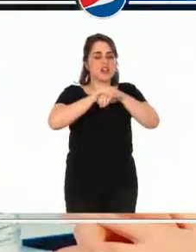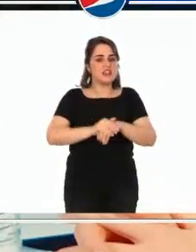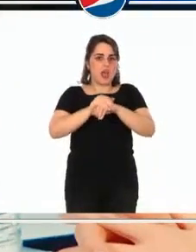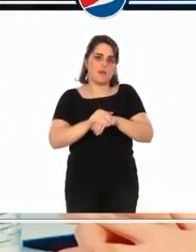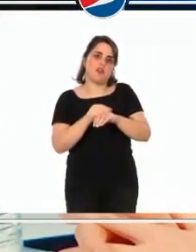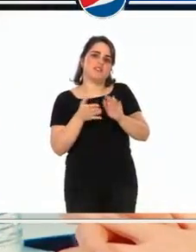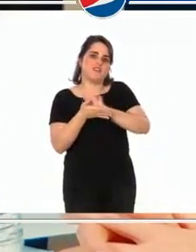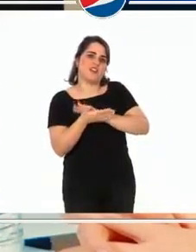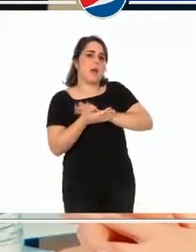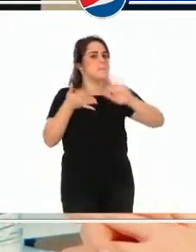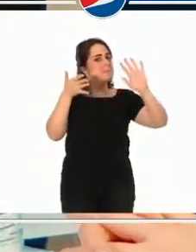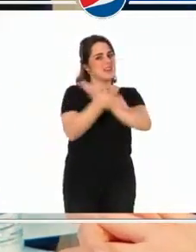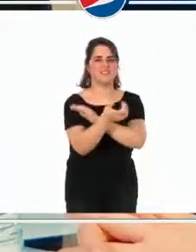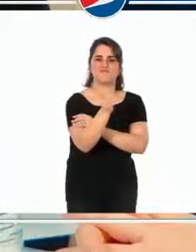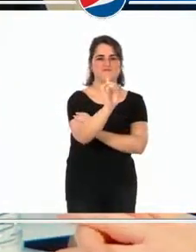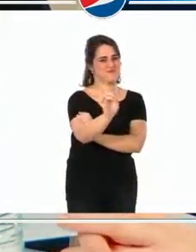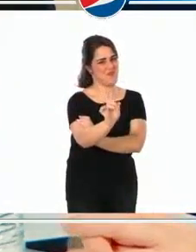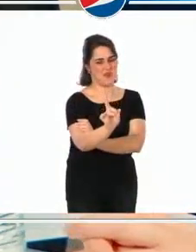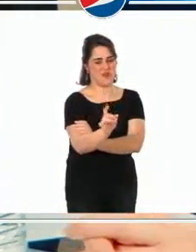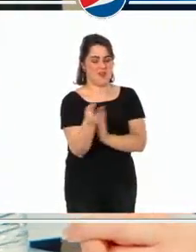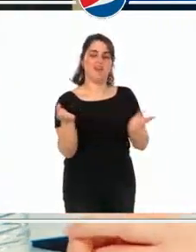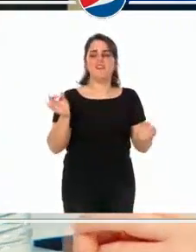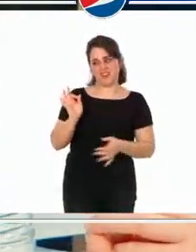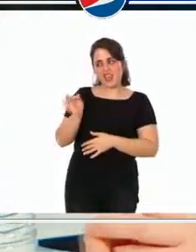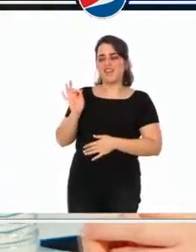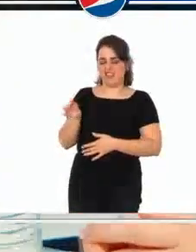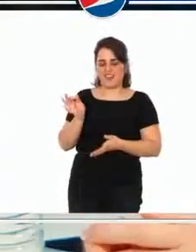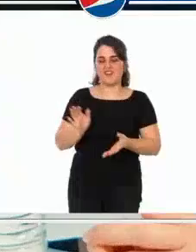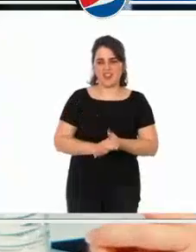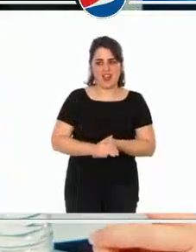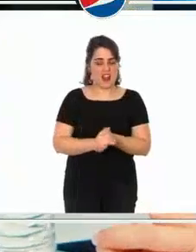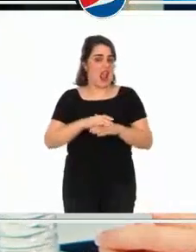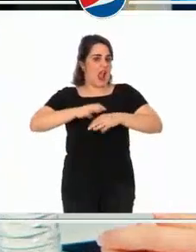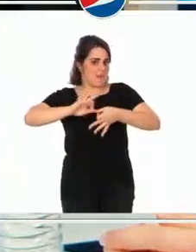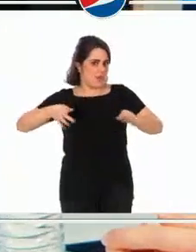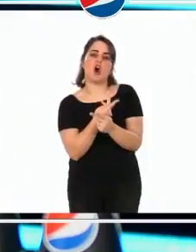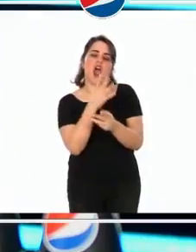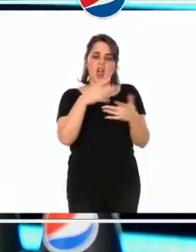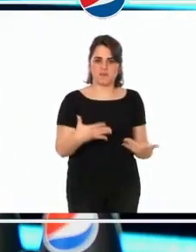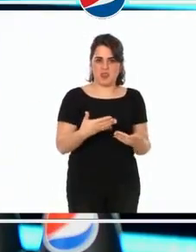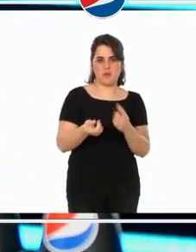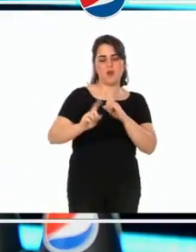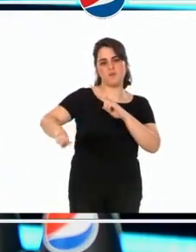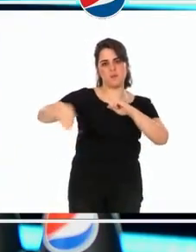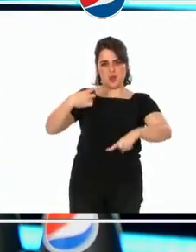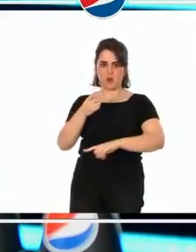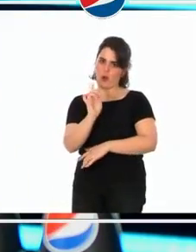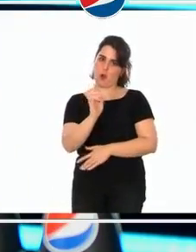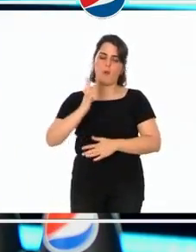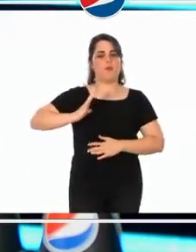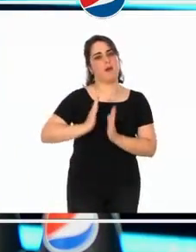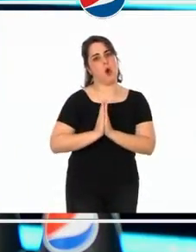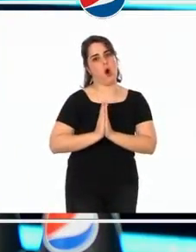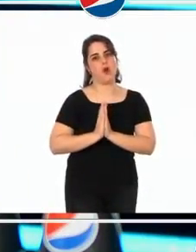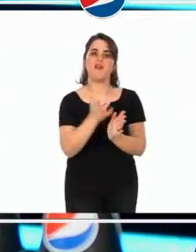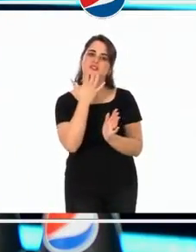¿no? Es verdad, no, pero es verdad, de los amigos no, no, no son pero para bueno, siempre. Mandarles un saludo. No nos metas un TikTok, por favor, ¿vale? Es broma,